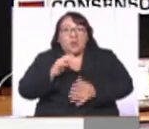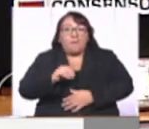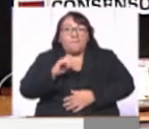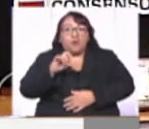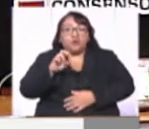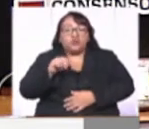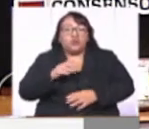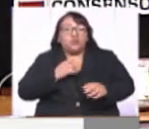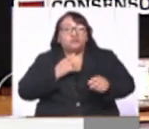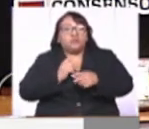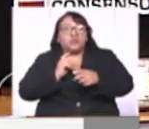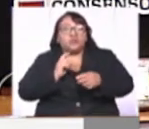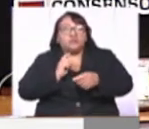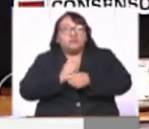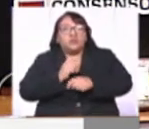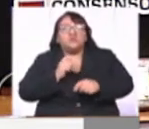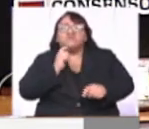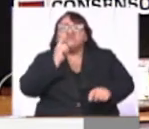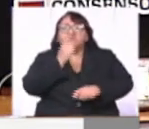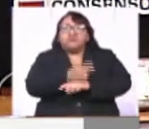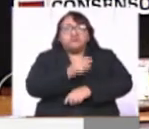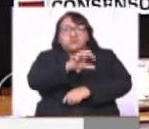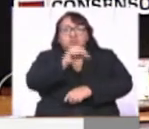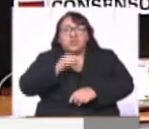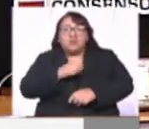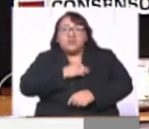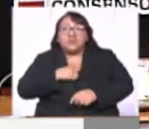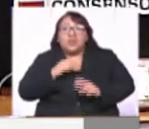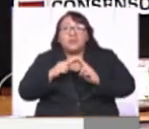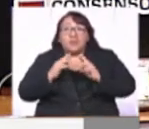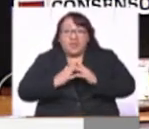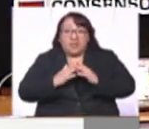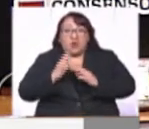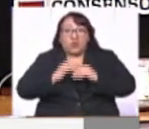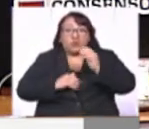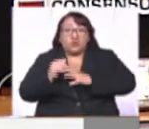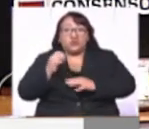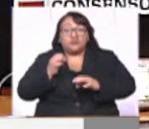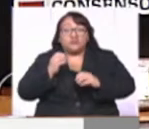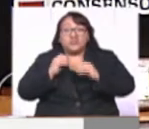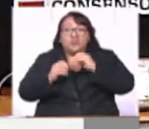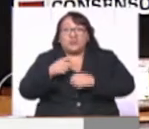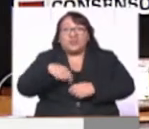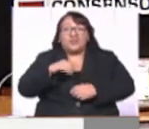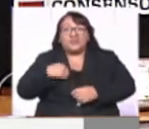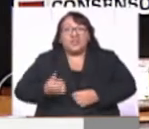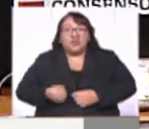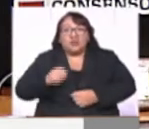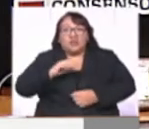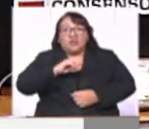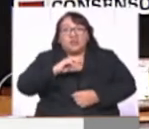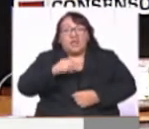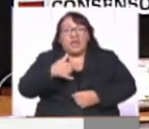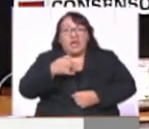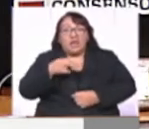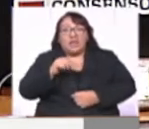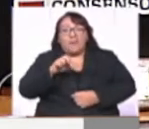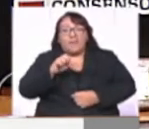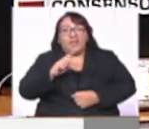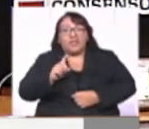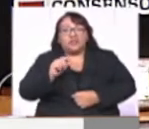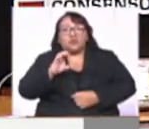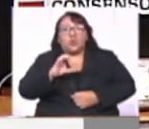de interpelación a la ministra de Vivienda, Construcción y Saneamiento, señora Ania Pérez de